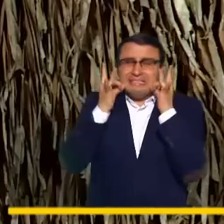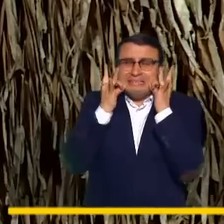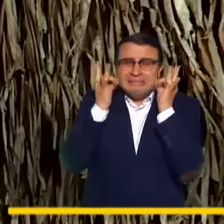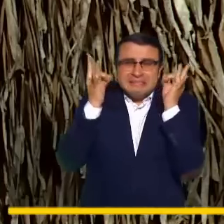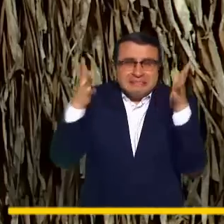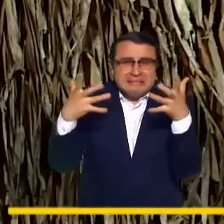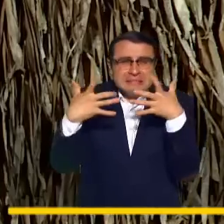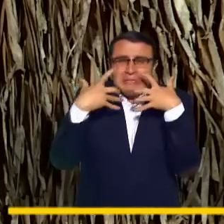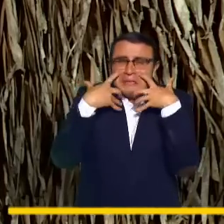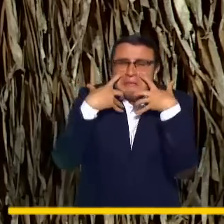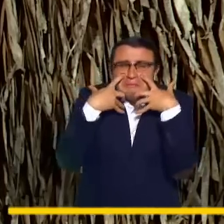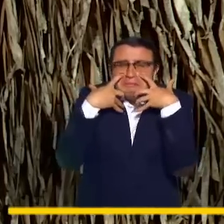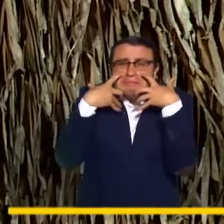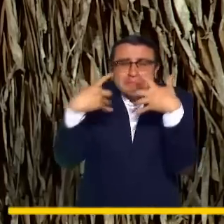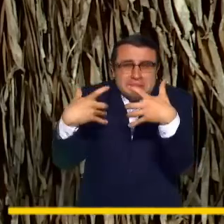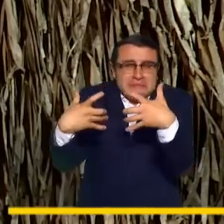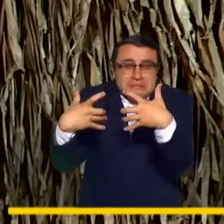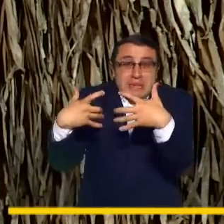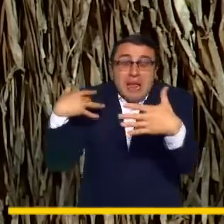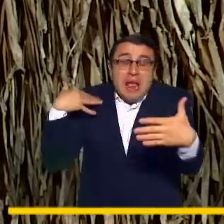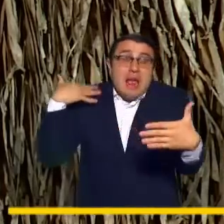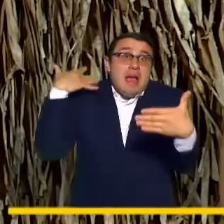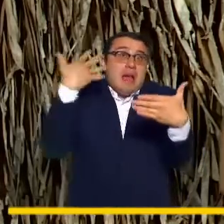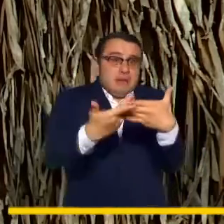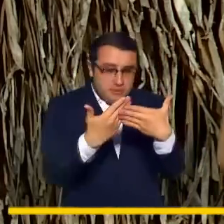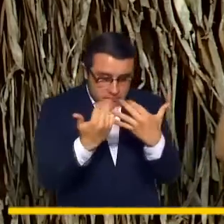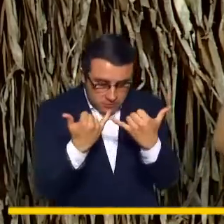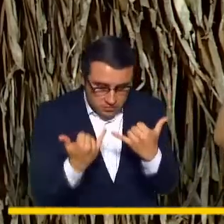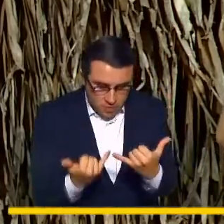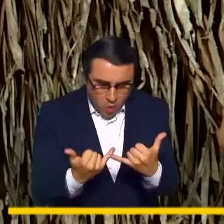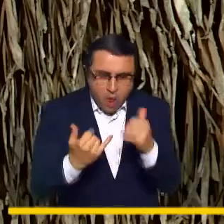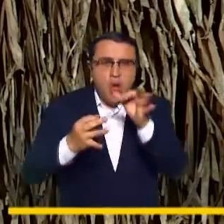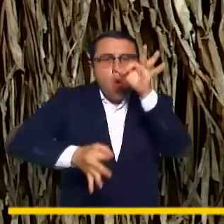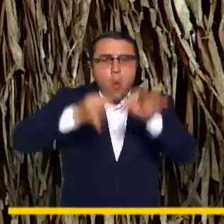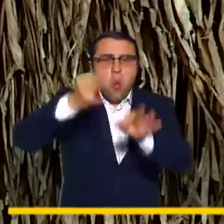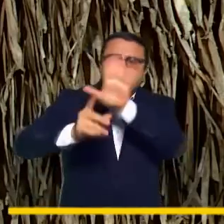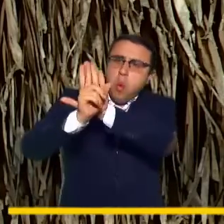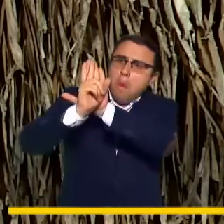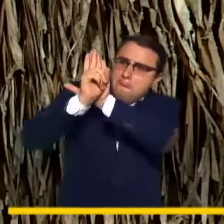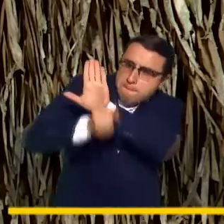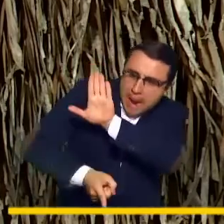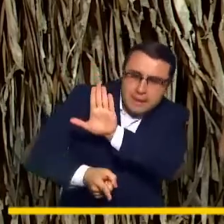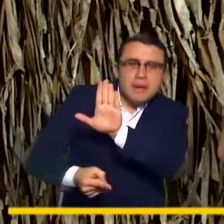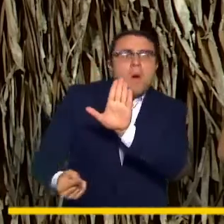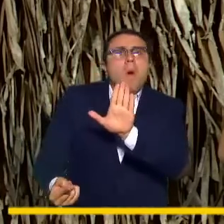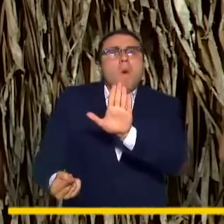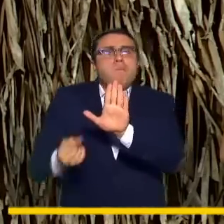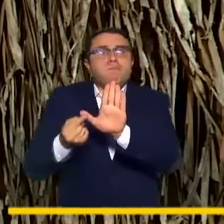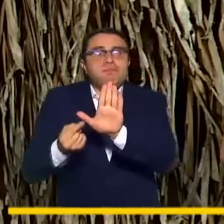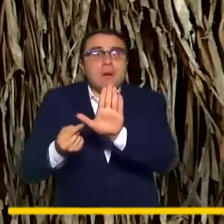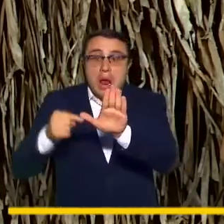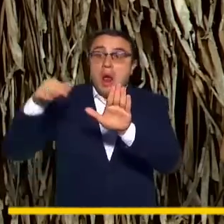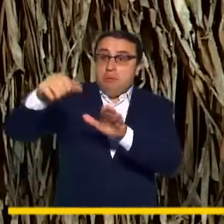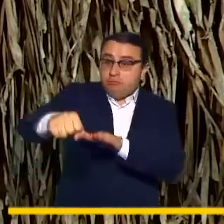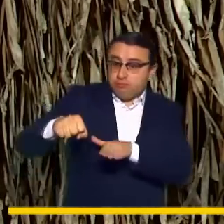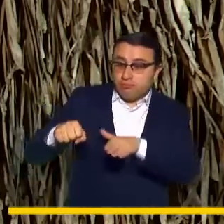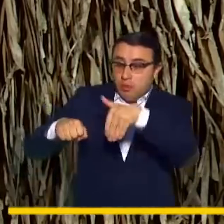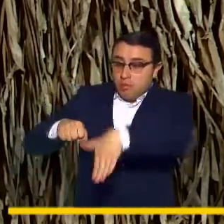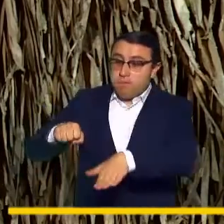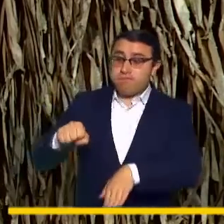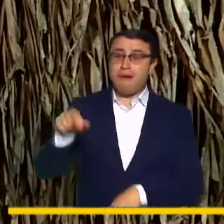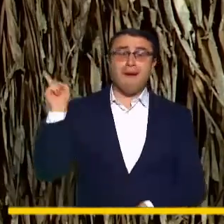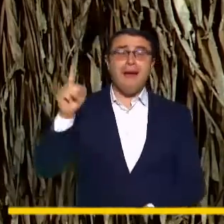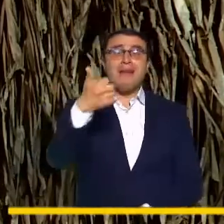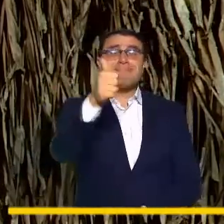terrorífico hasta estos episodios donde las sentencias judiciales duran guardadas una década